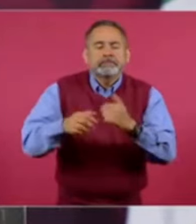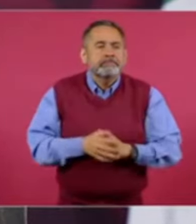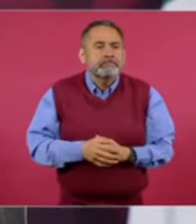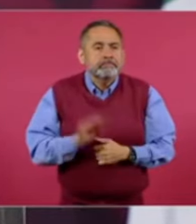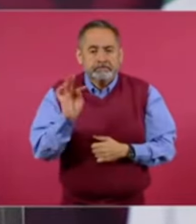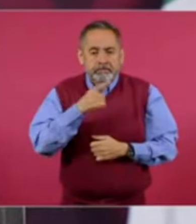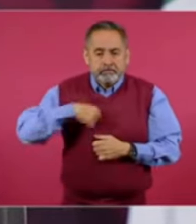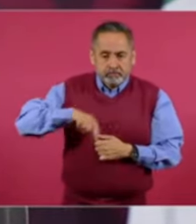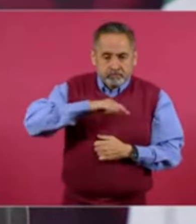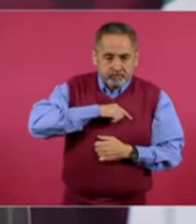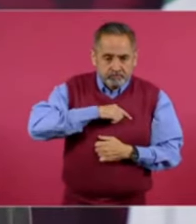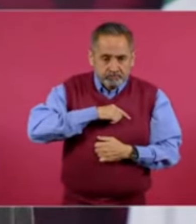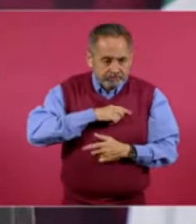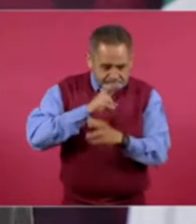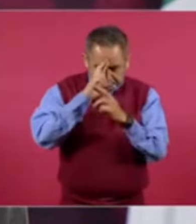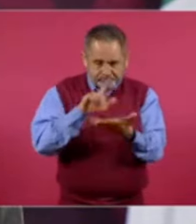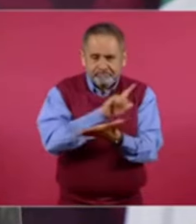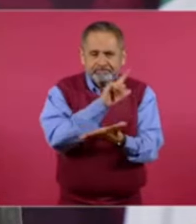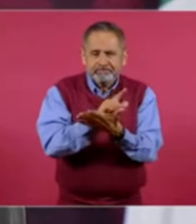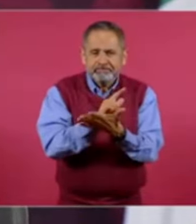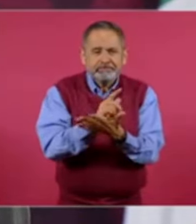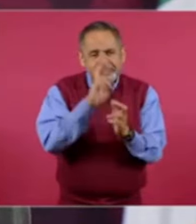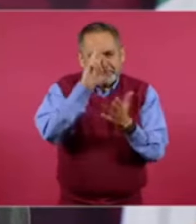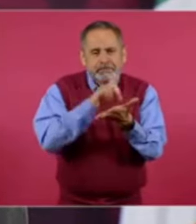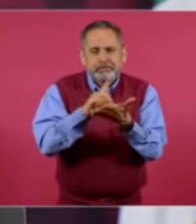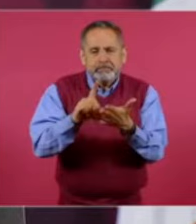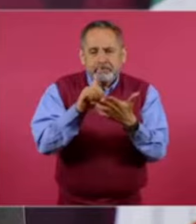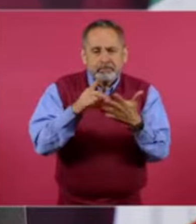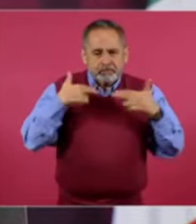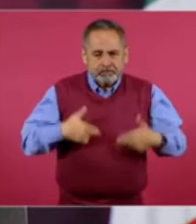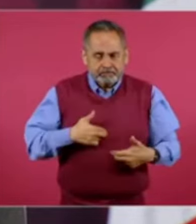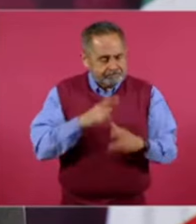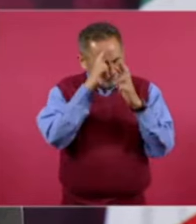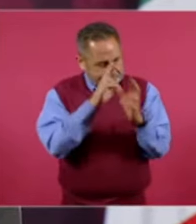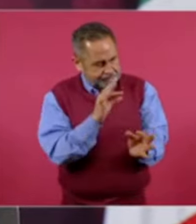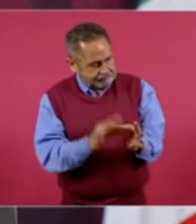cuidamos que no se violen los derechos humanos, nos respetan afuera.